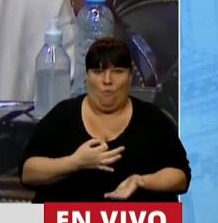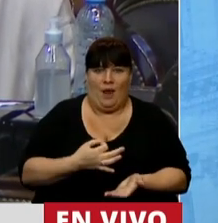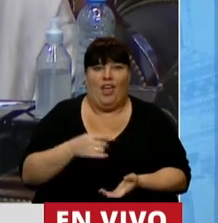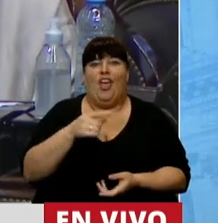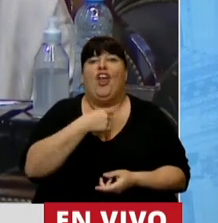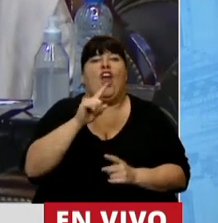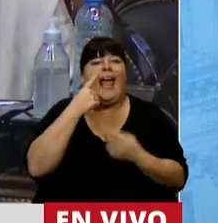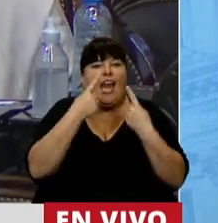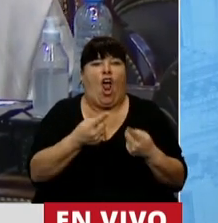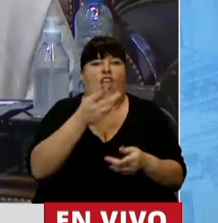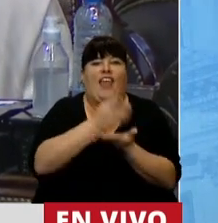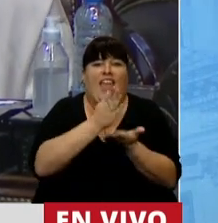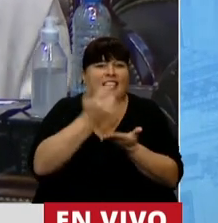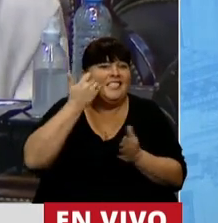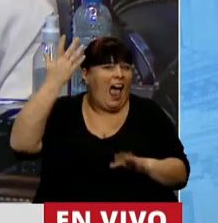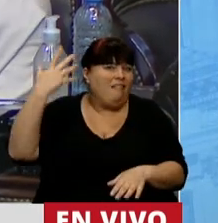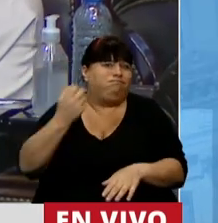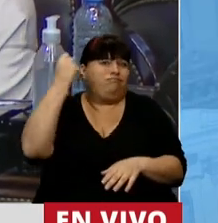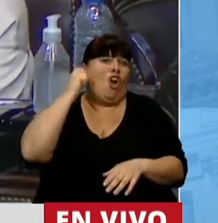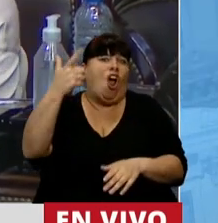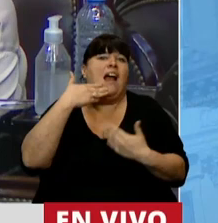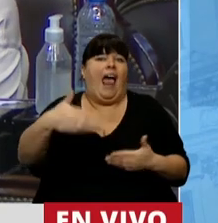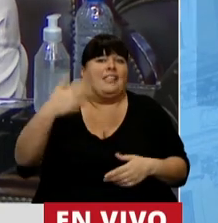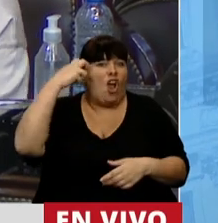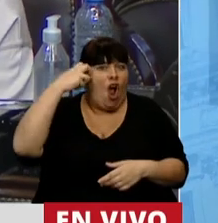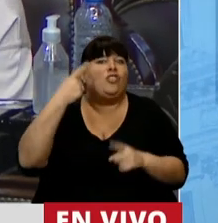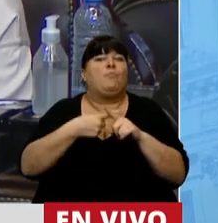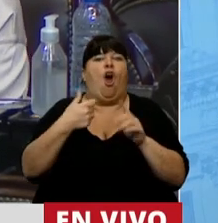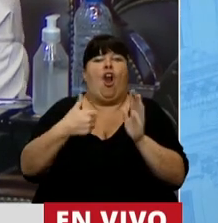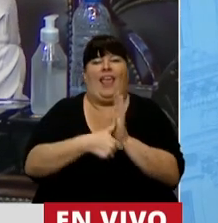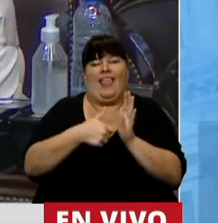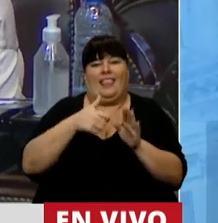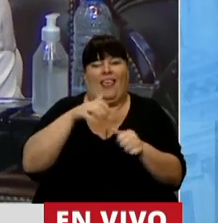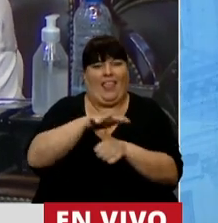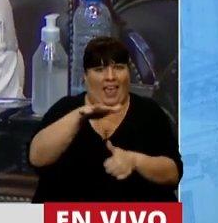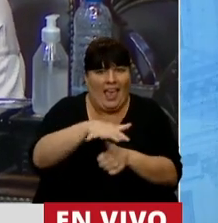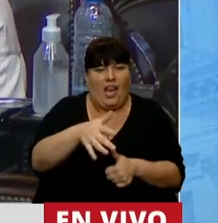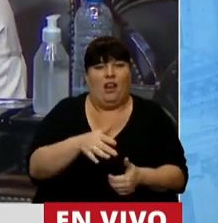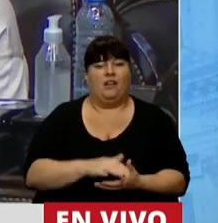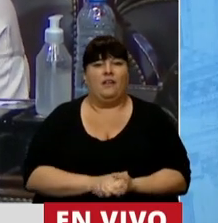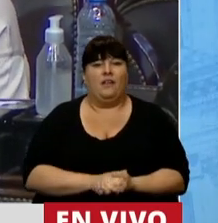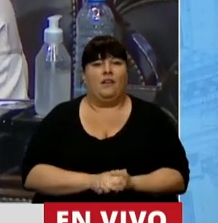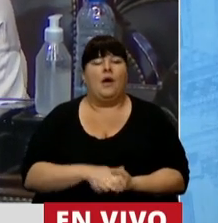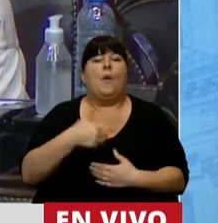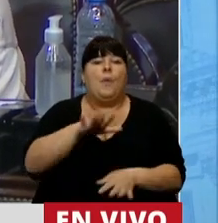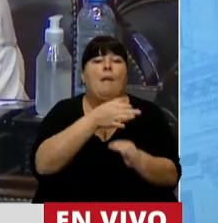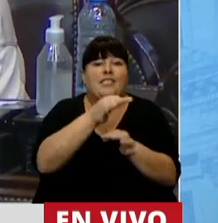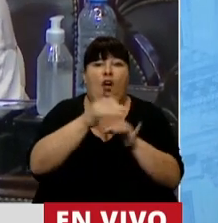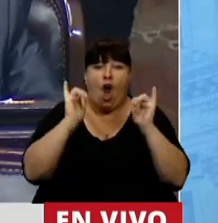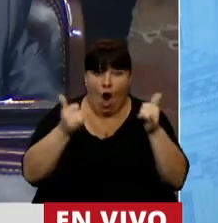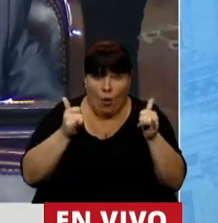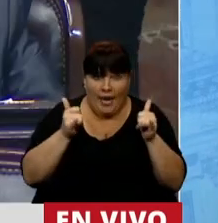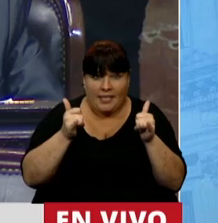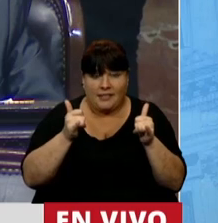no se quieren reconocer los derechos ya consagrados por este Congreso de Identidad de Género, por ejemplo. ¿Vamos a educar a nuestros